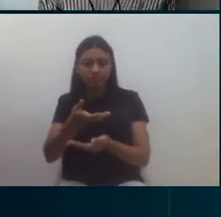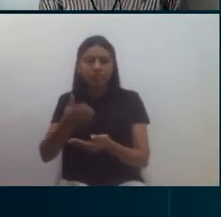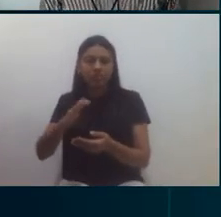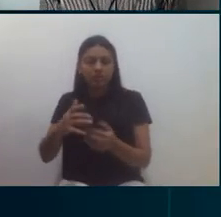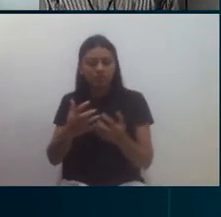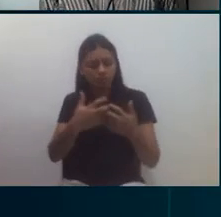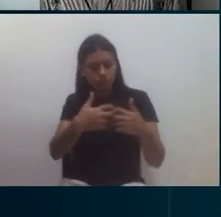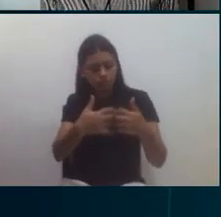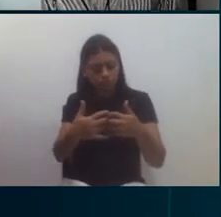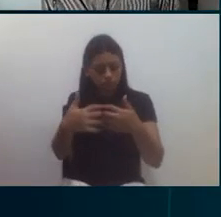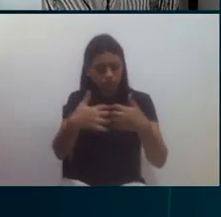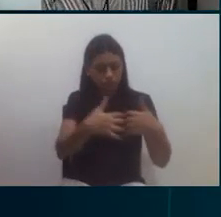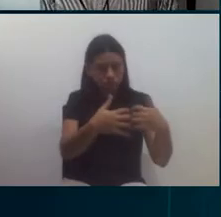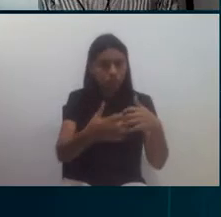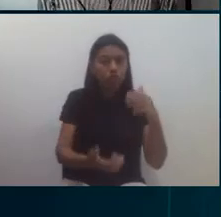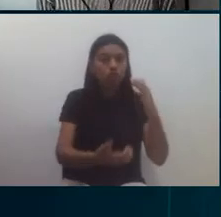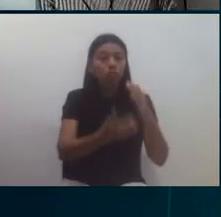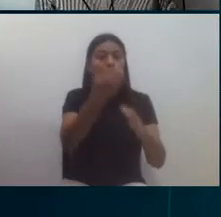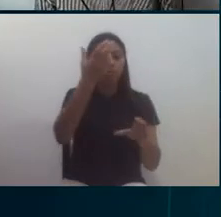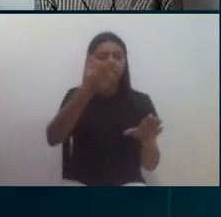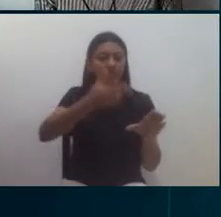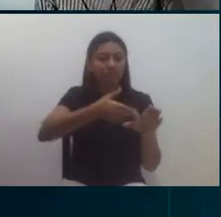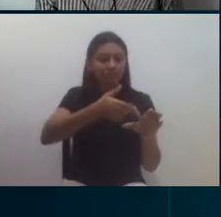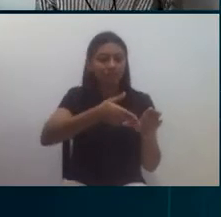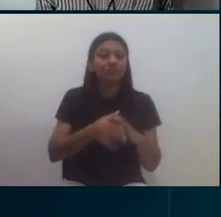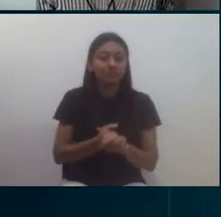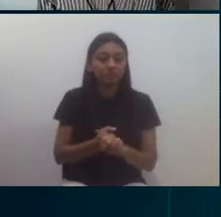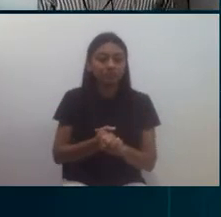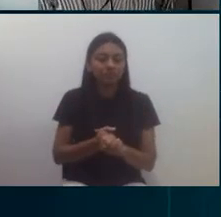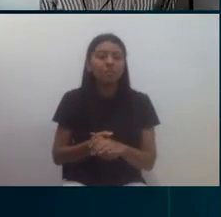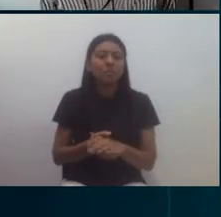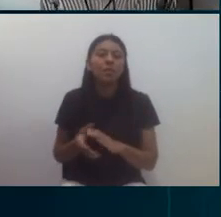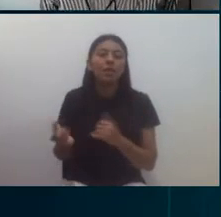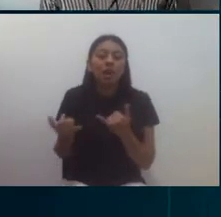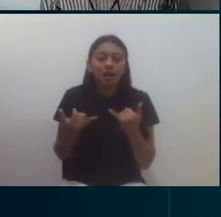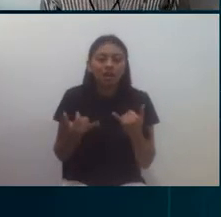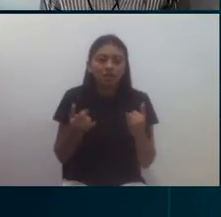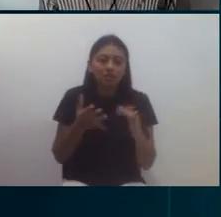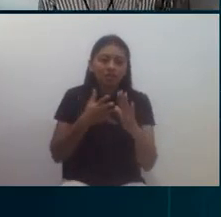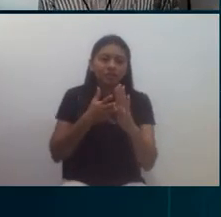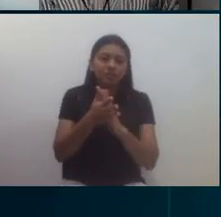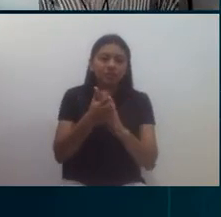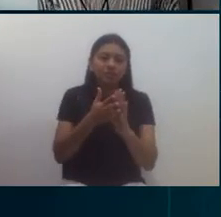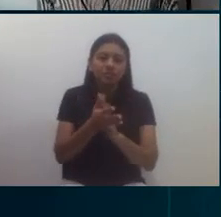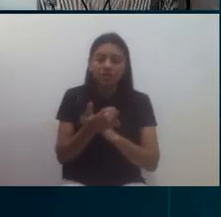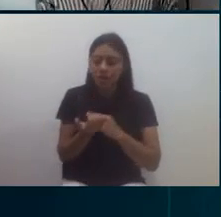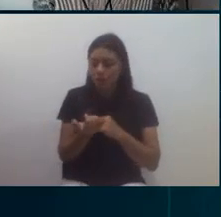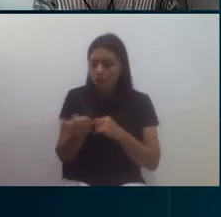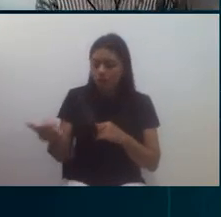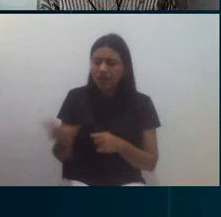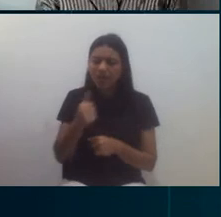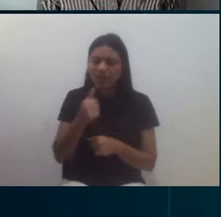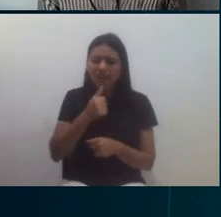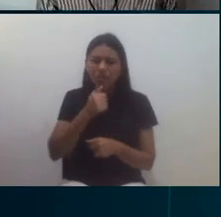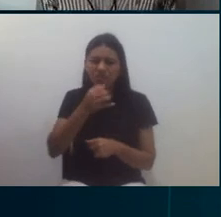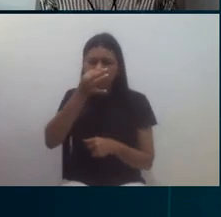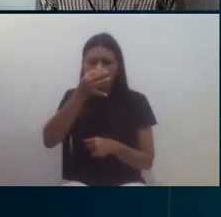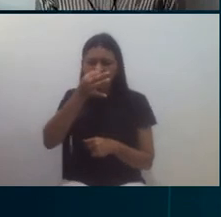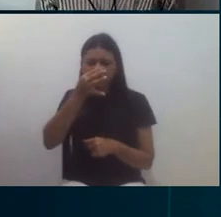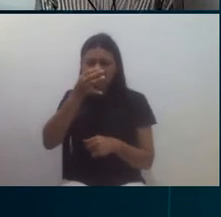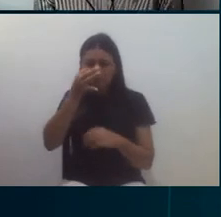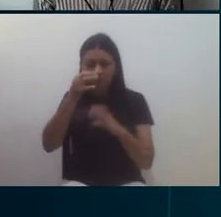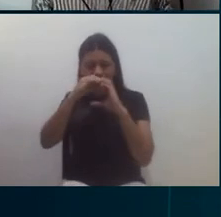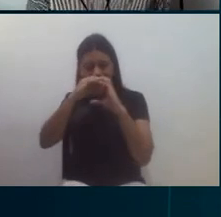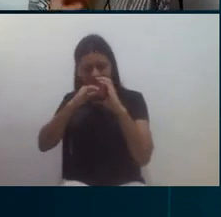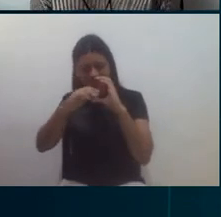estudio vamos a ver el agua residual como fuente de lípidos para producir biodiesel. Las ventajas de